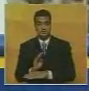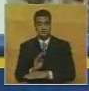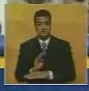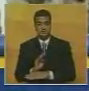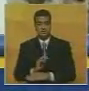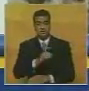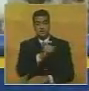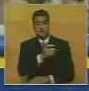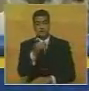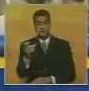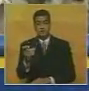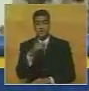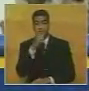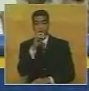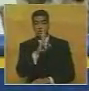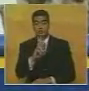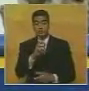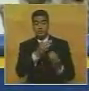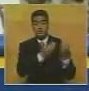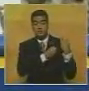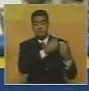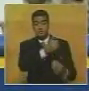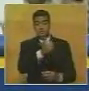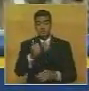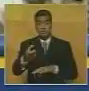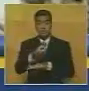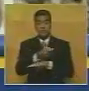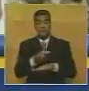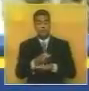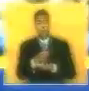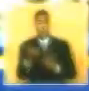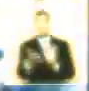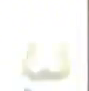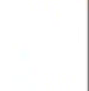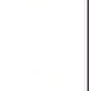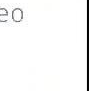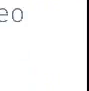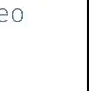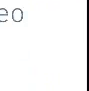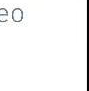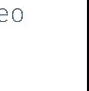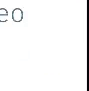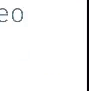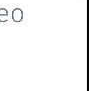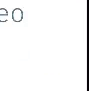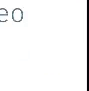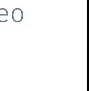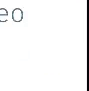ciudadanos de los abusos de sus respectivos gobiernos con relación a los derechos humanos.